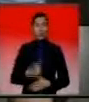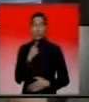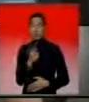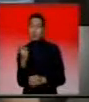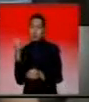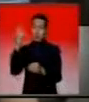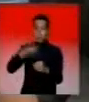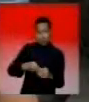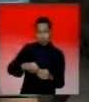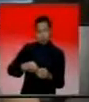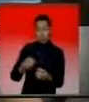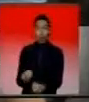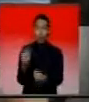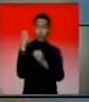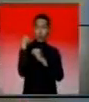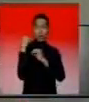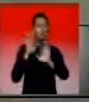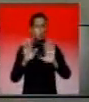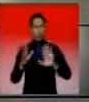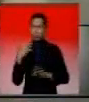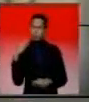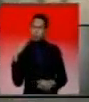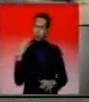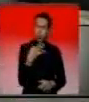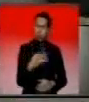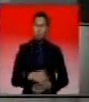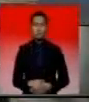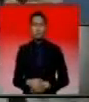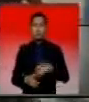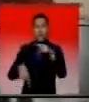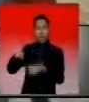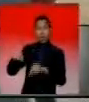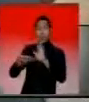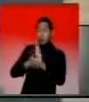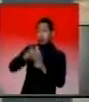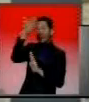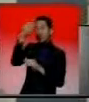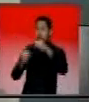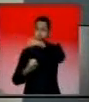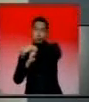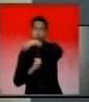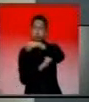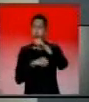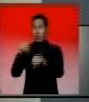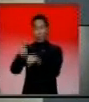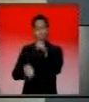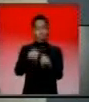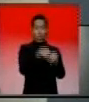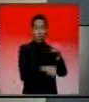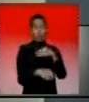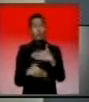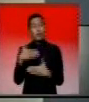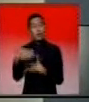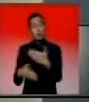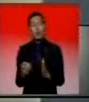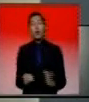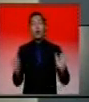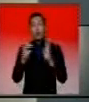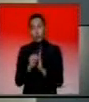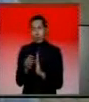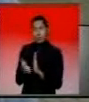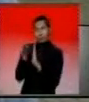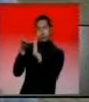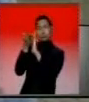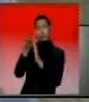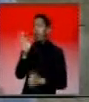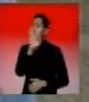es obligatoria. Él nos mostró algunas estructuras que quedaron comprometidas y que pronto serán remodeladas o demolidas.